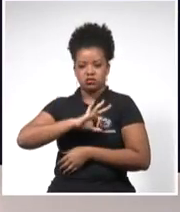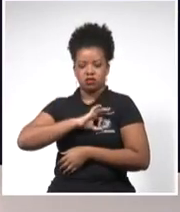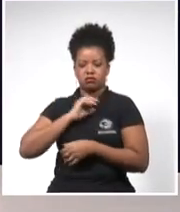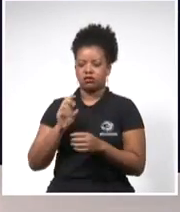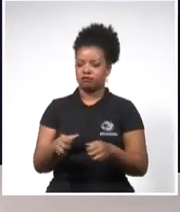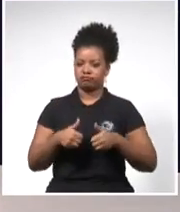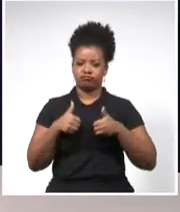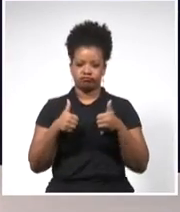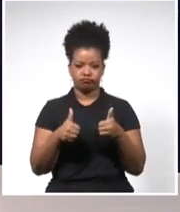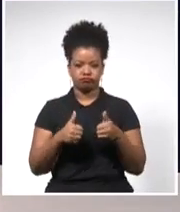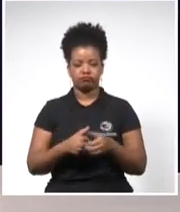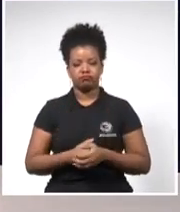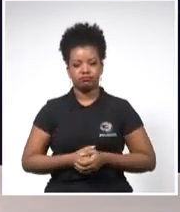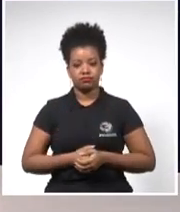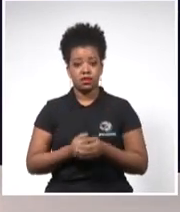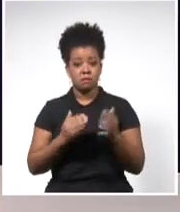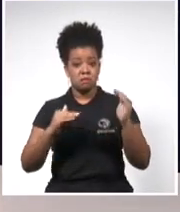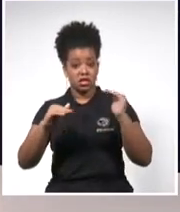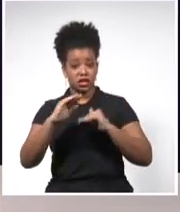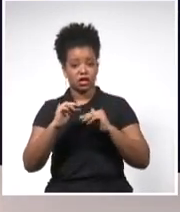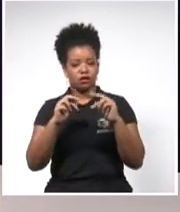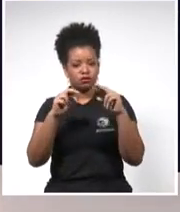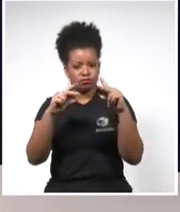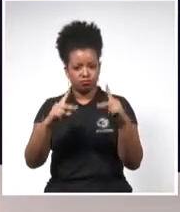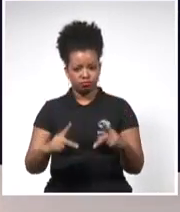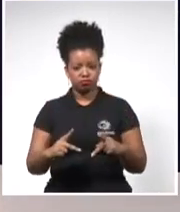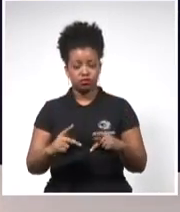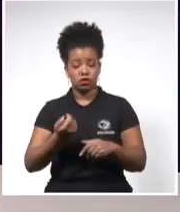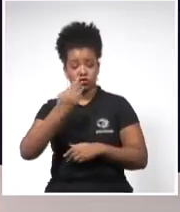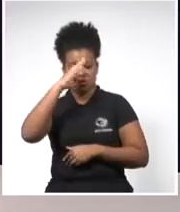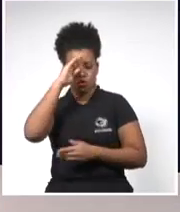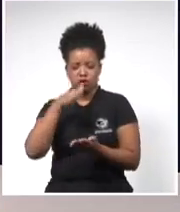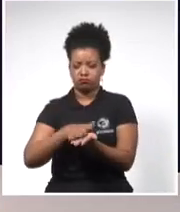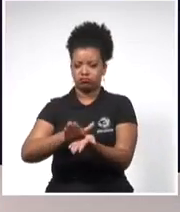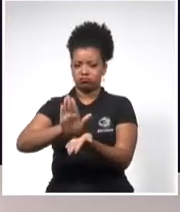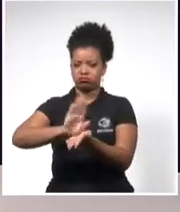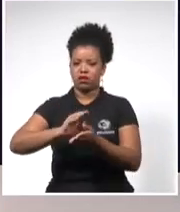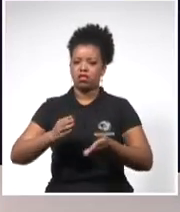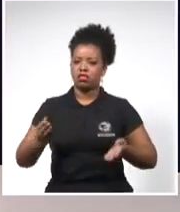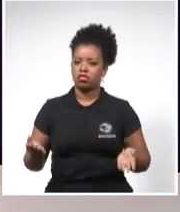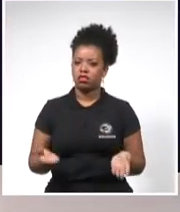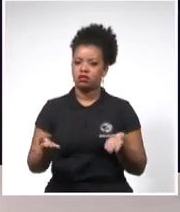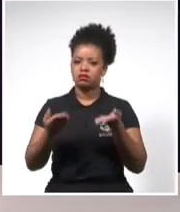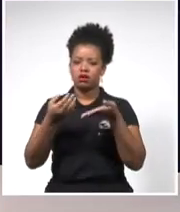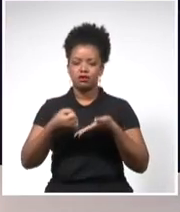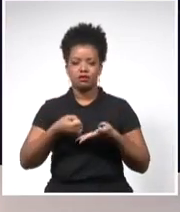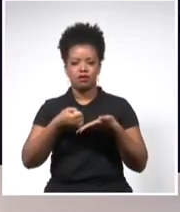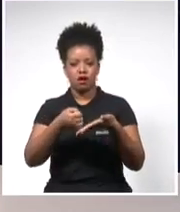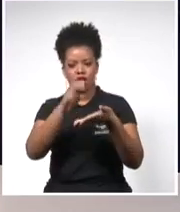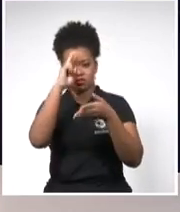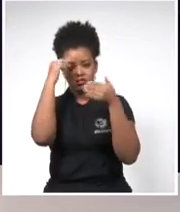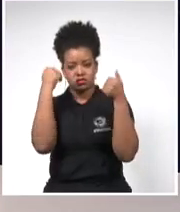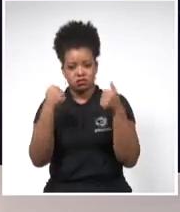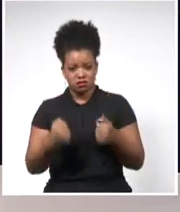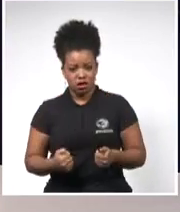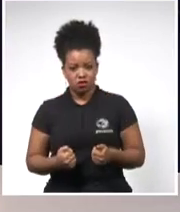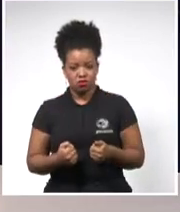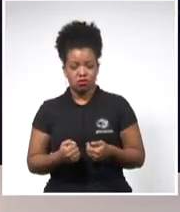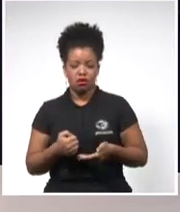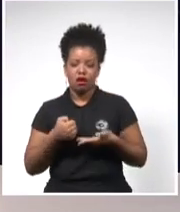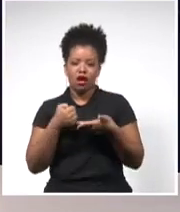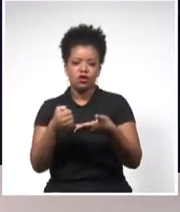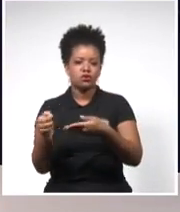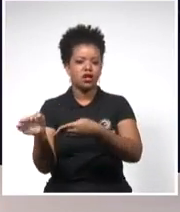orgullosa. El Ministerio ratifica el firme compromiso de Cuba con el desarrollo y sostenibilidad de su sistema de salud para beneficio del